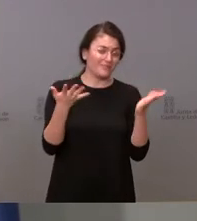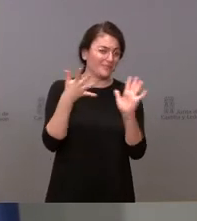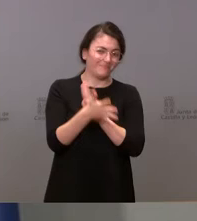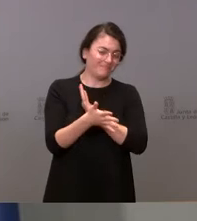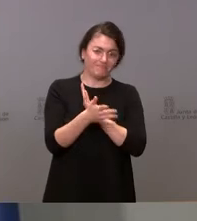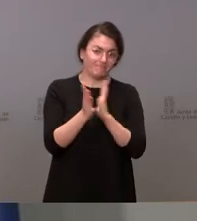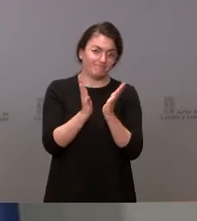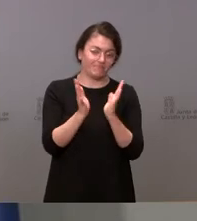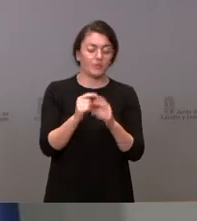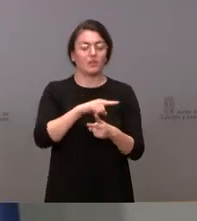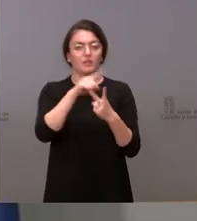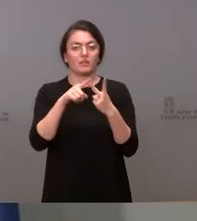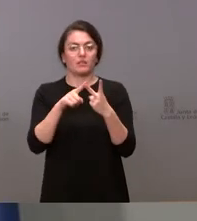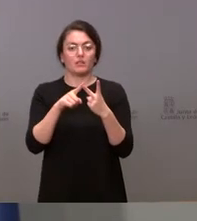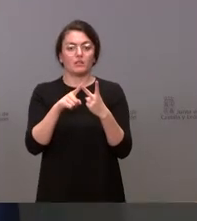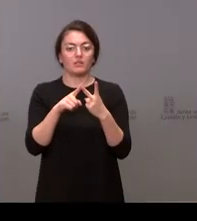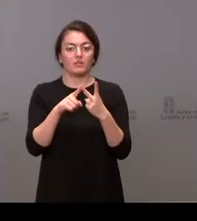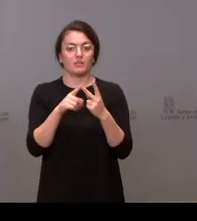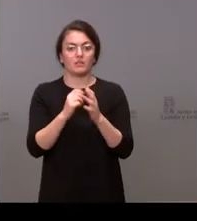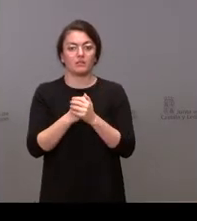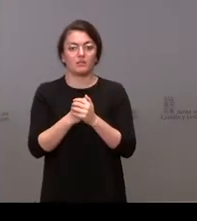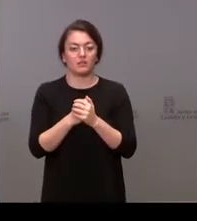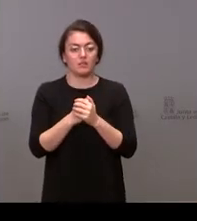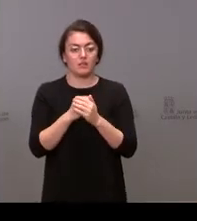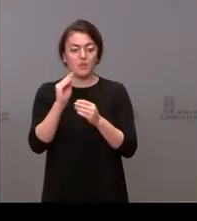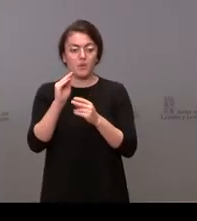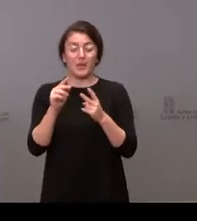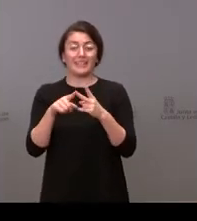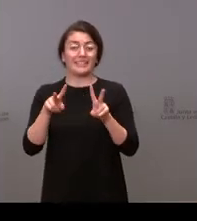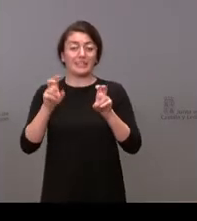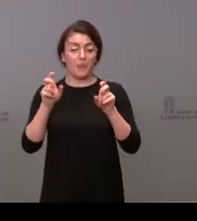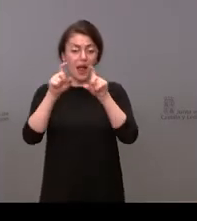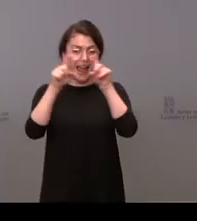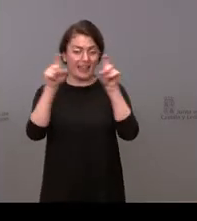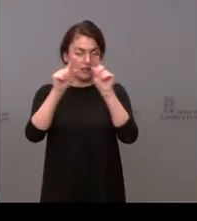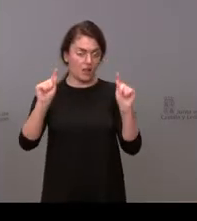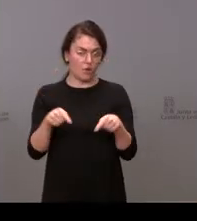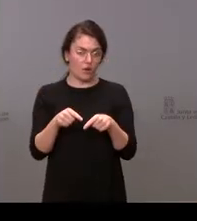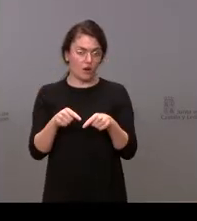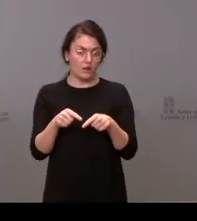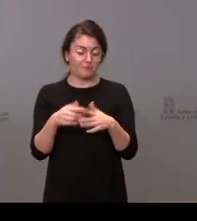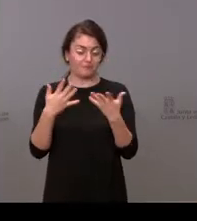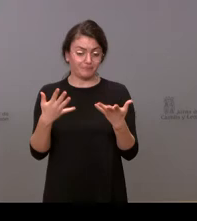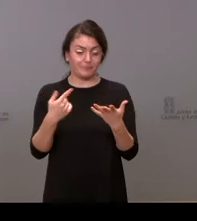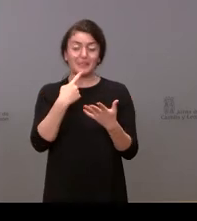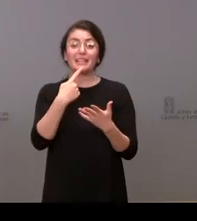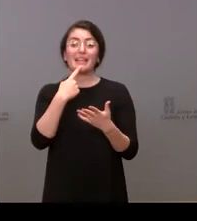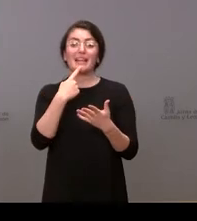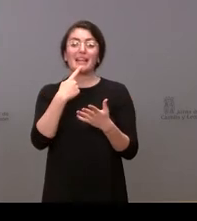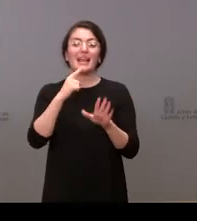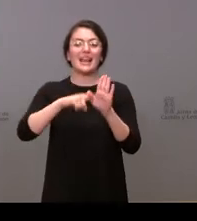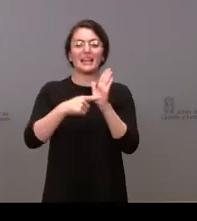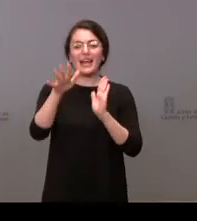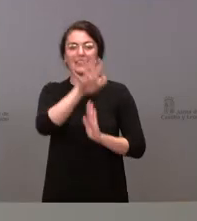ley. La segunda pregunta. Muy bien. Respecto a las entidades locales, hay que decir que la Ley Estatal de Transparencia